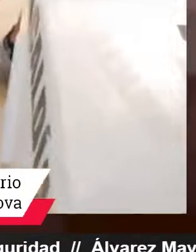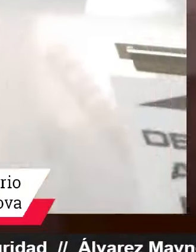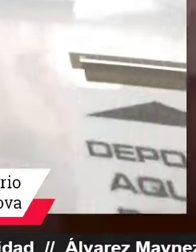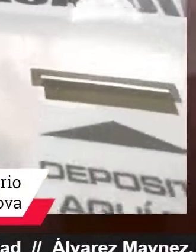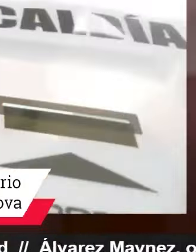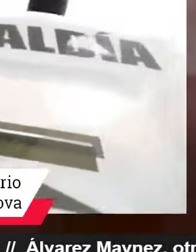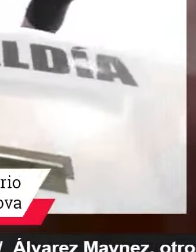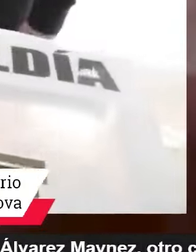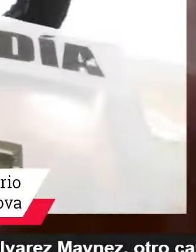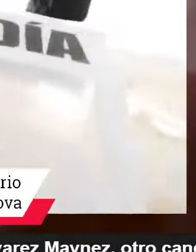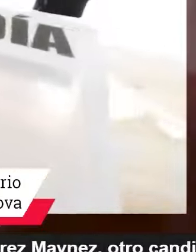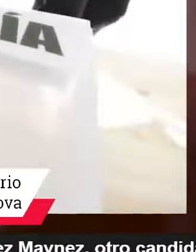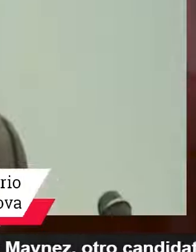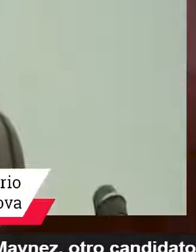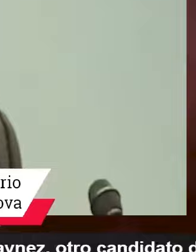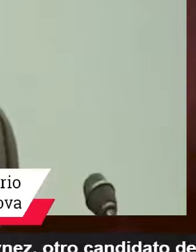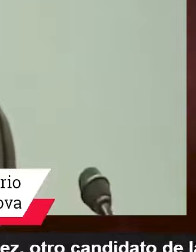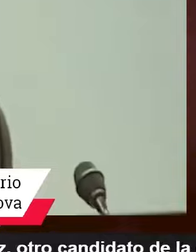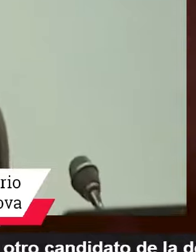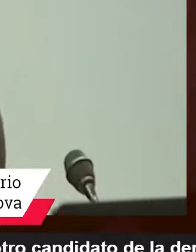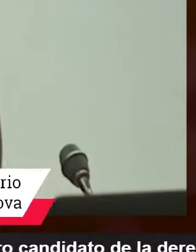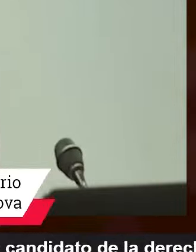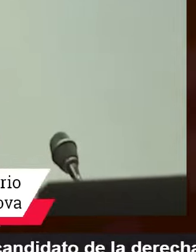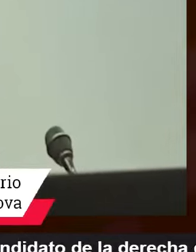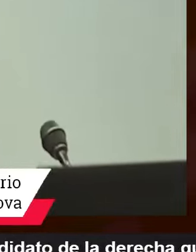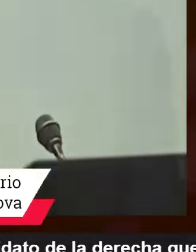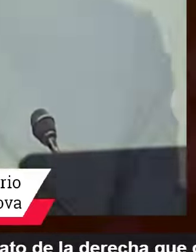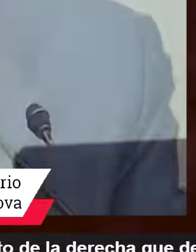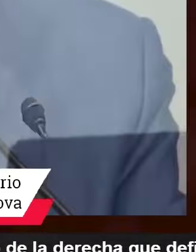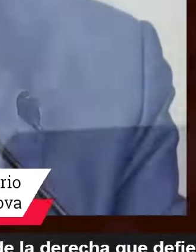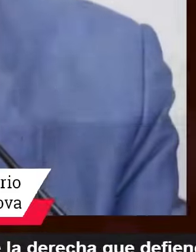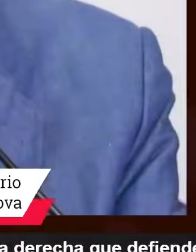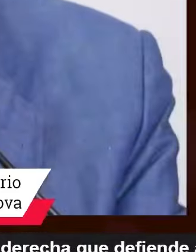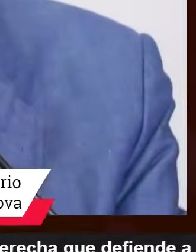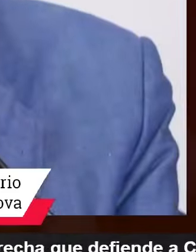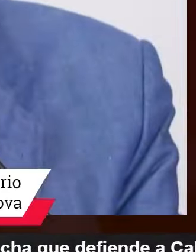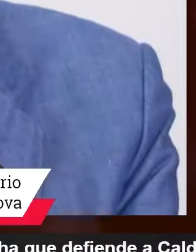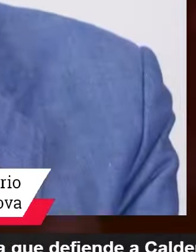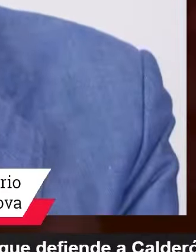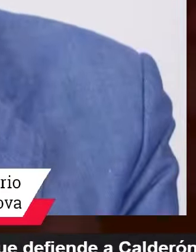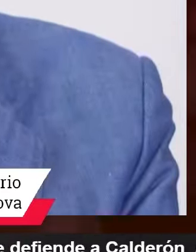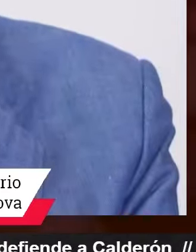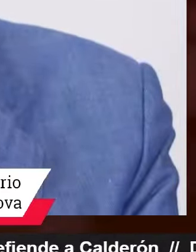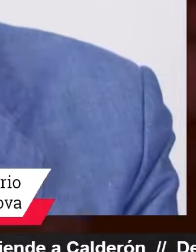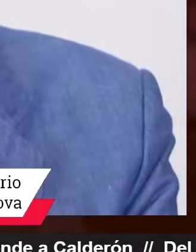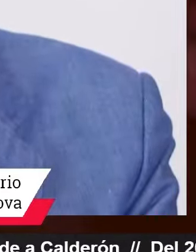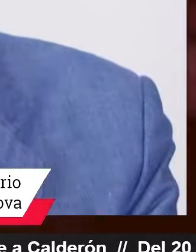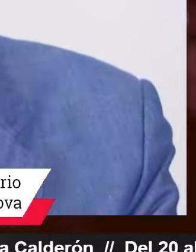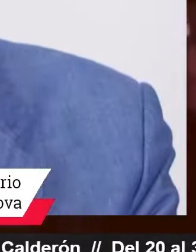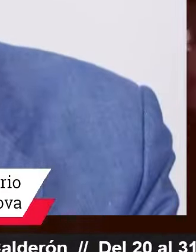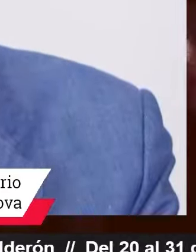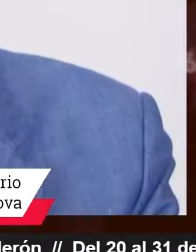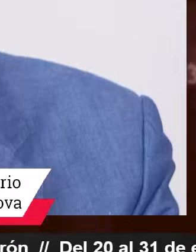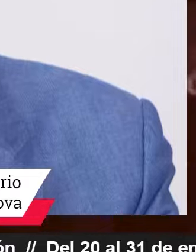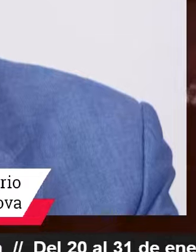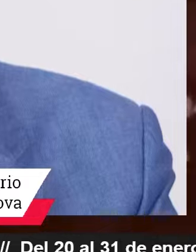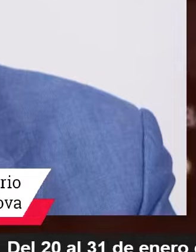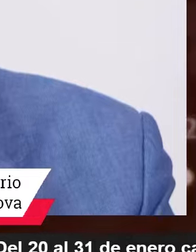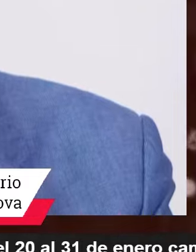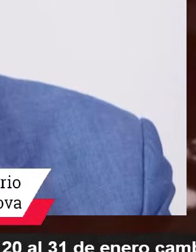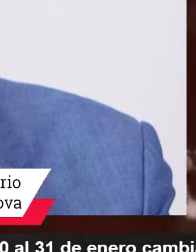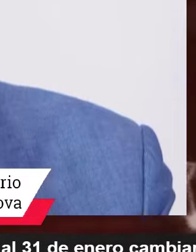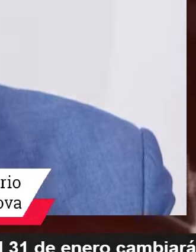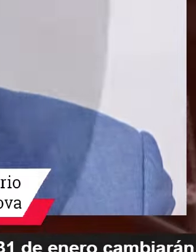instituto nacional electoral Pues en realidad en cada jornada se creaba este fondo de apoyo a la observación